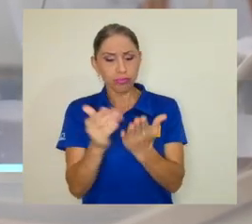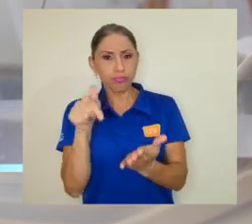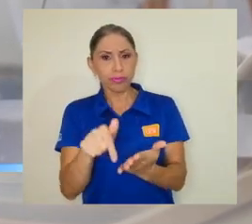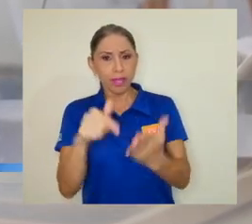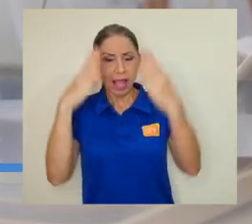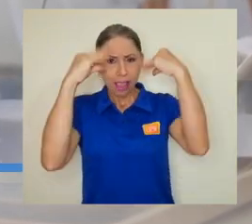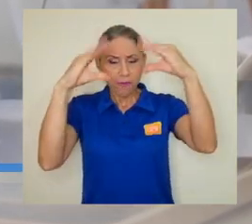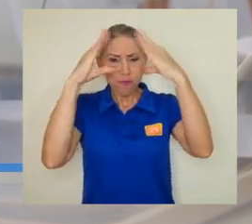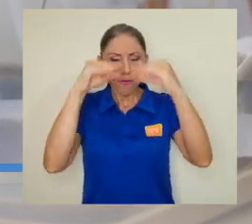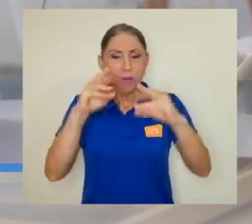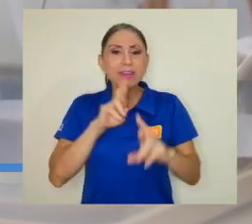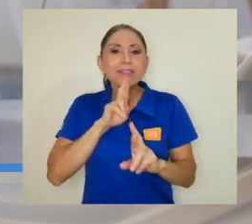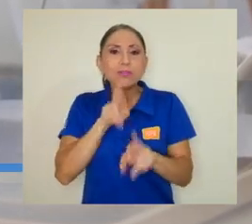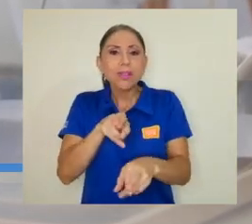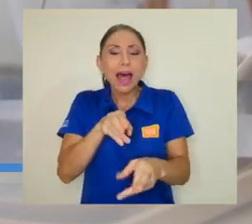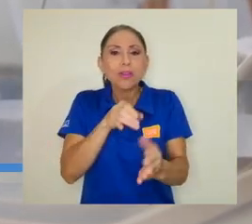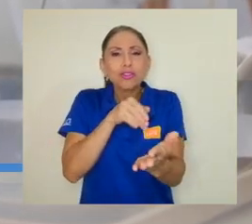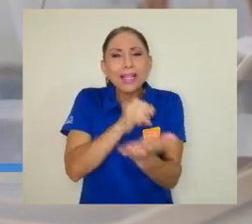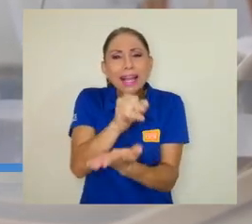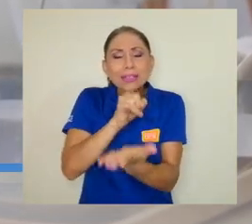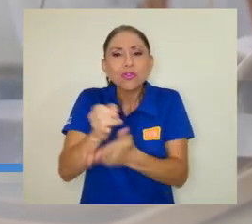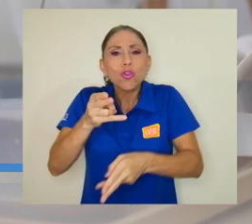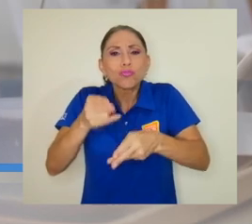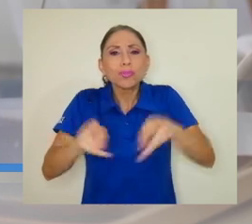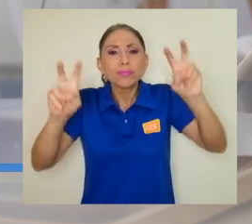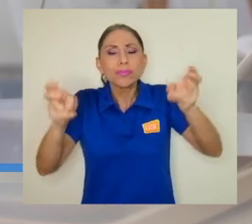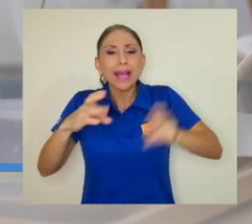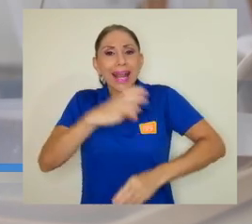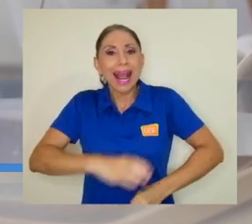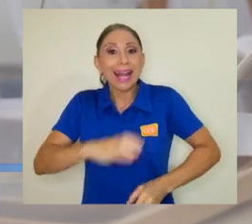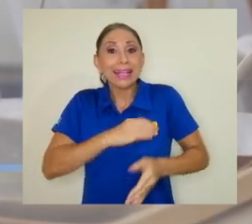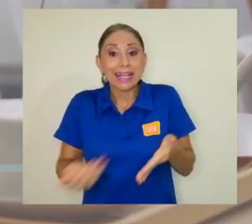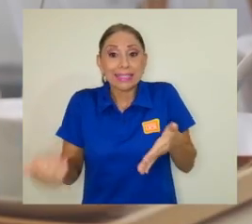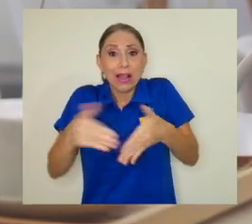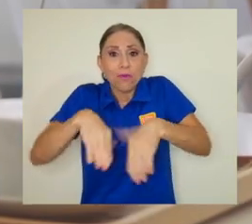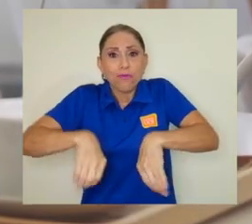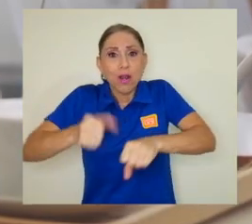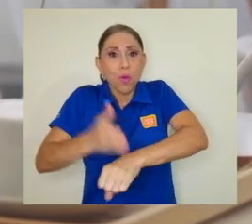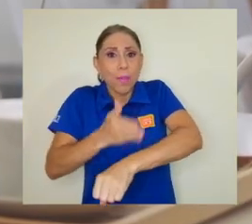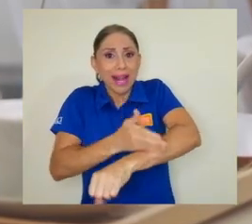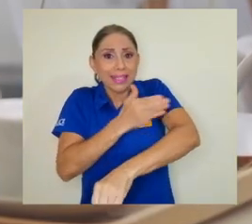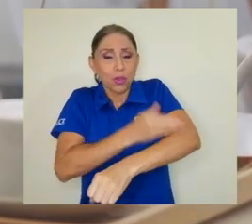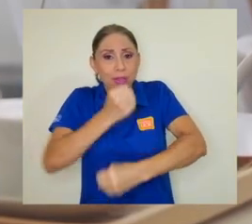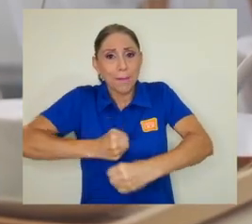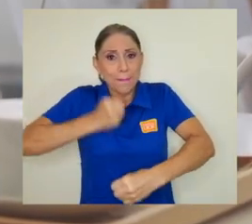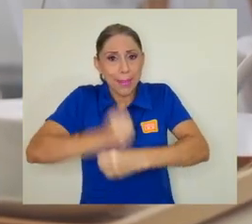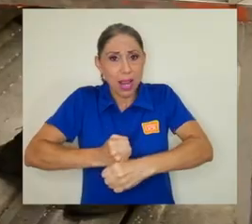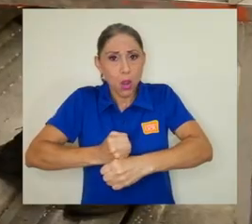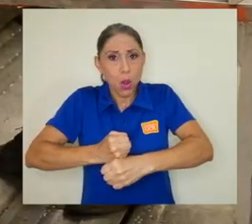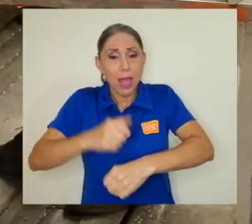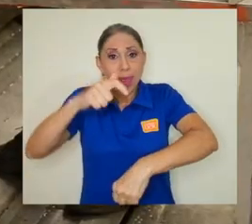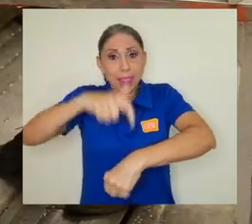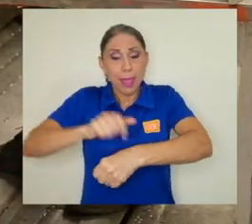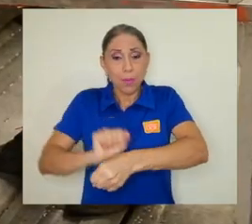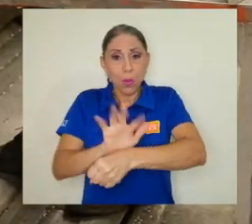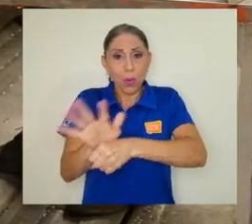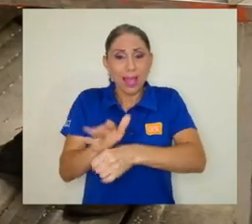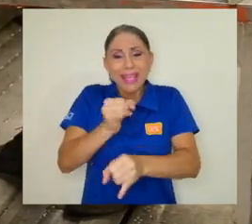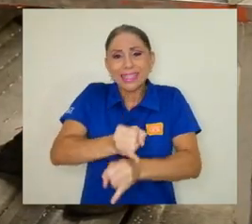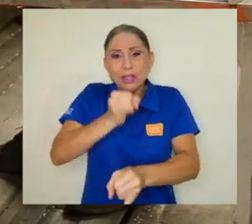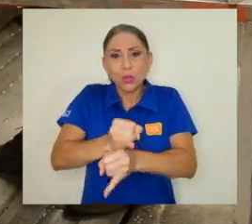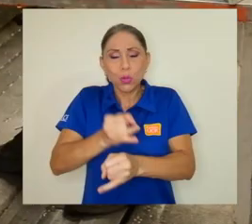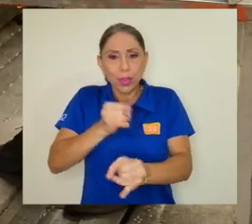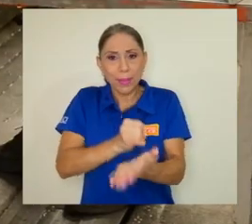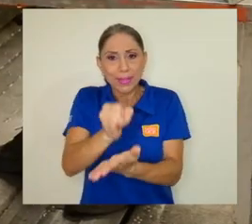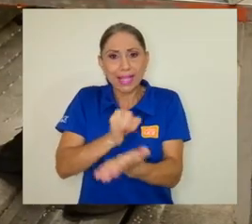informe Resultados del Estudio Características de la Recuperación de Empleos durante la Pandemia, del Instituto de